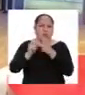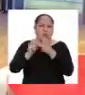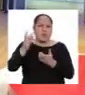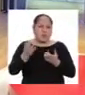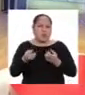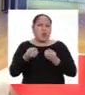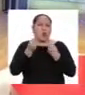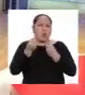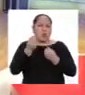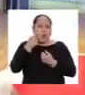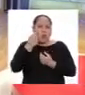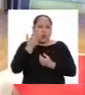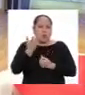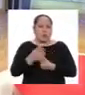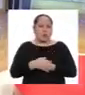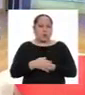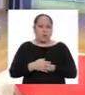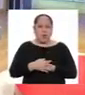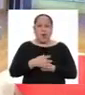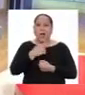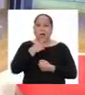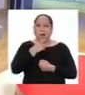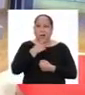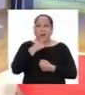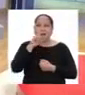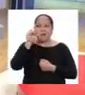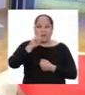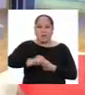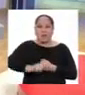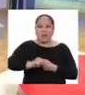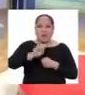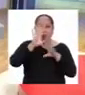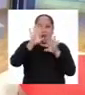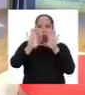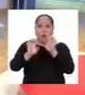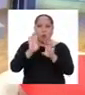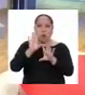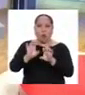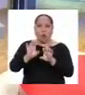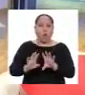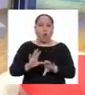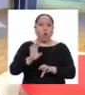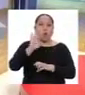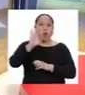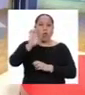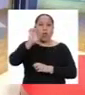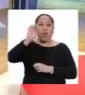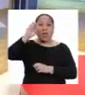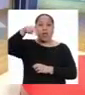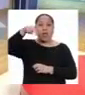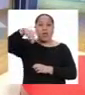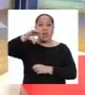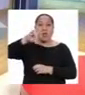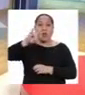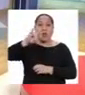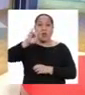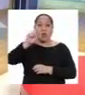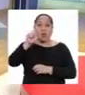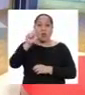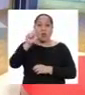algo. Una encuesta. ¿Ustedes saben cómo realizar una encuesta?